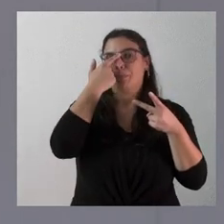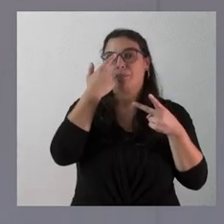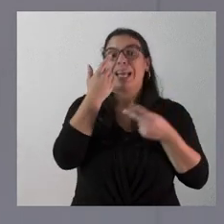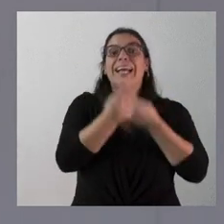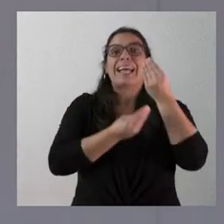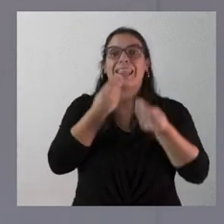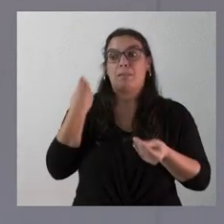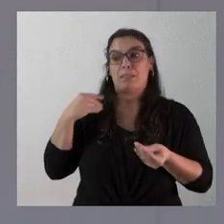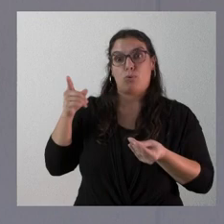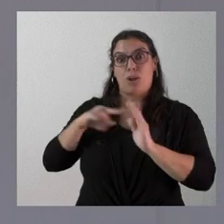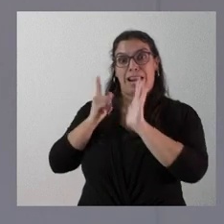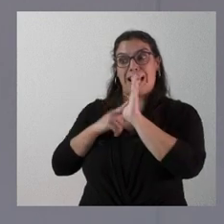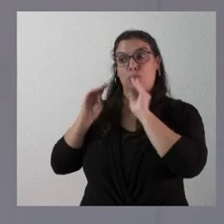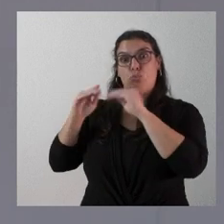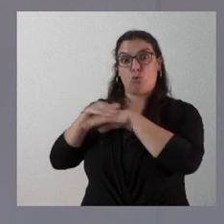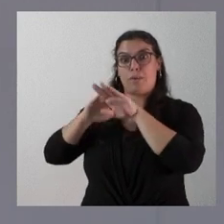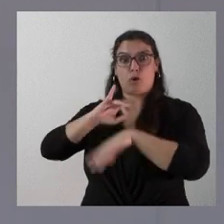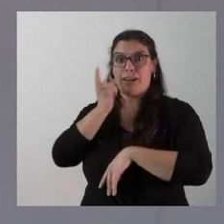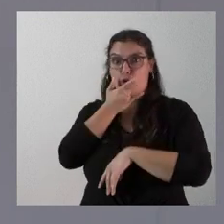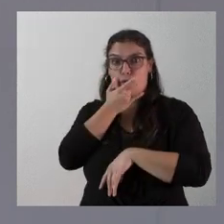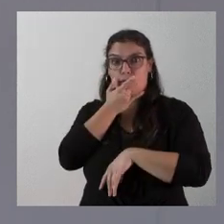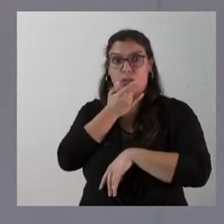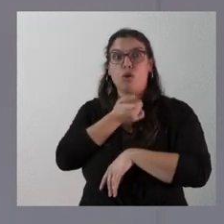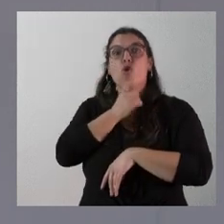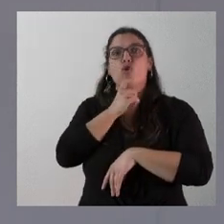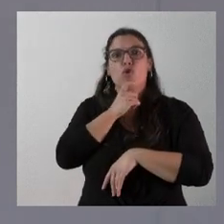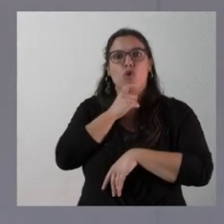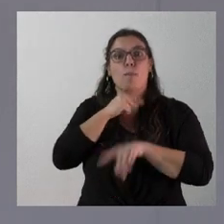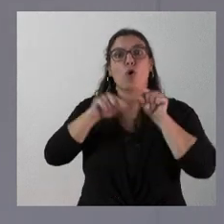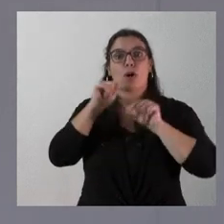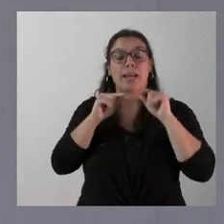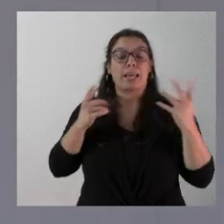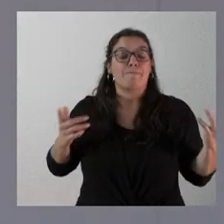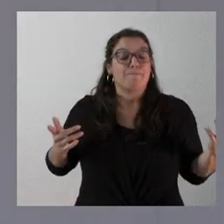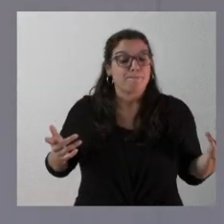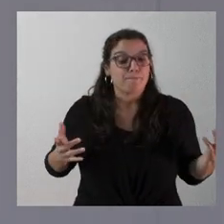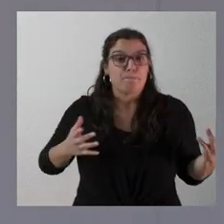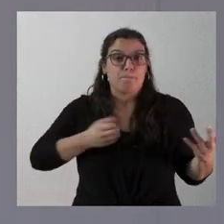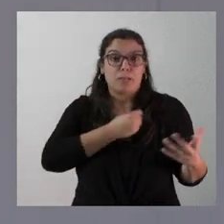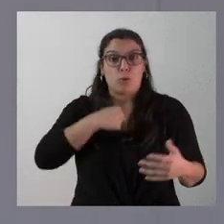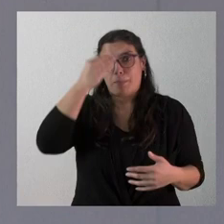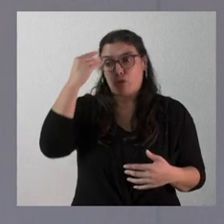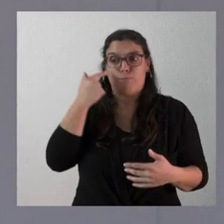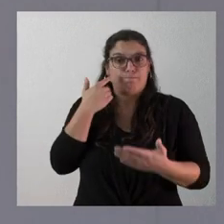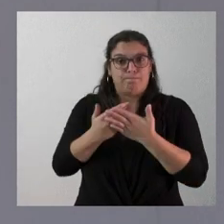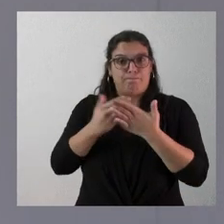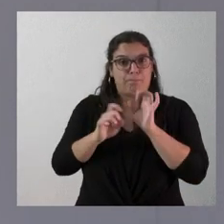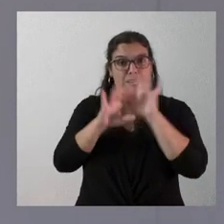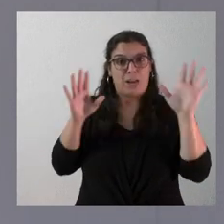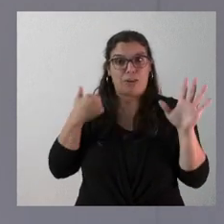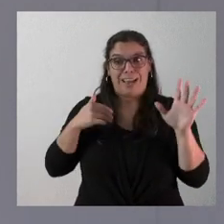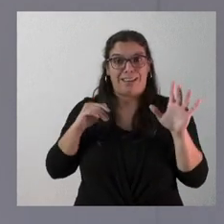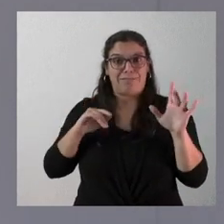hacer con este error que ha cometido el gobierno y cómo se puede corregir desgraciadamente Es que yo creo que ha quedado Claro que ya no tiene